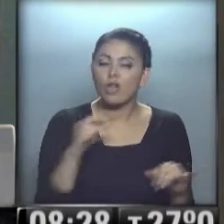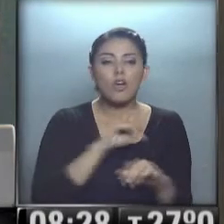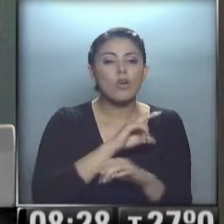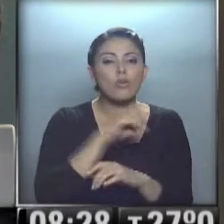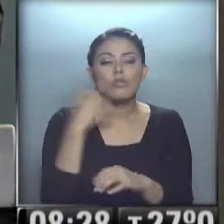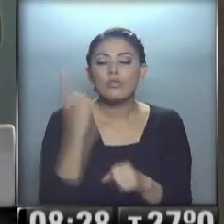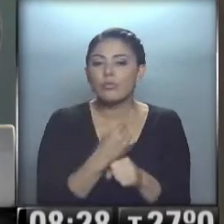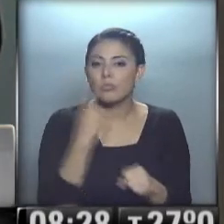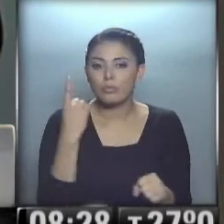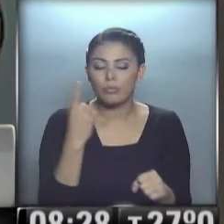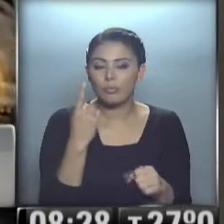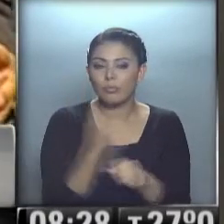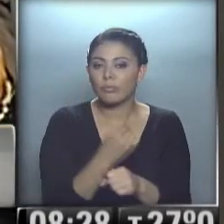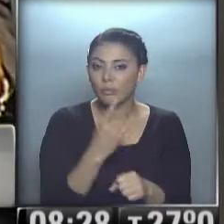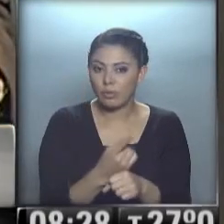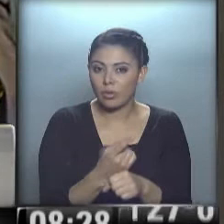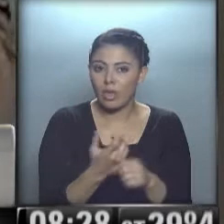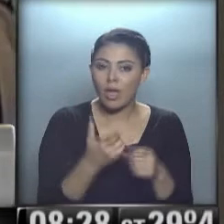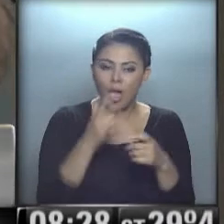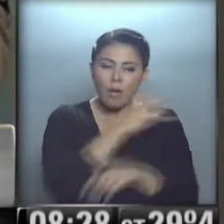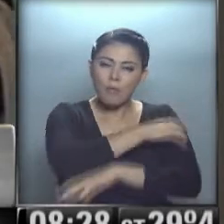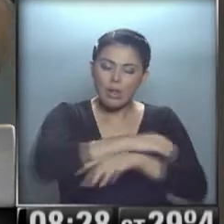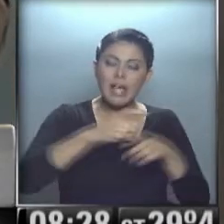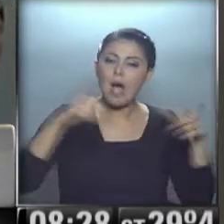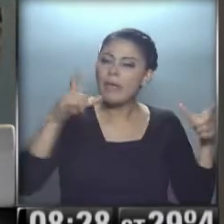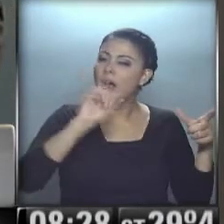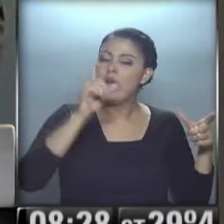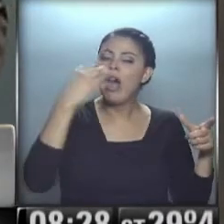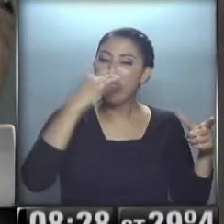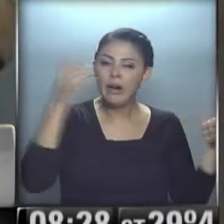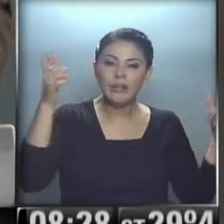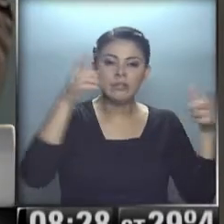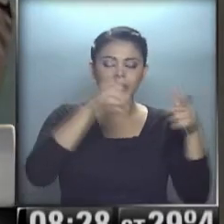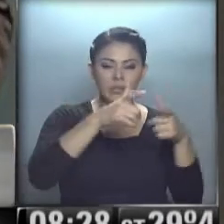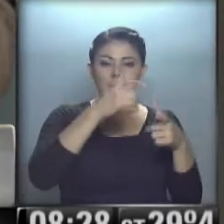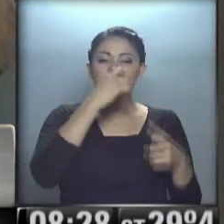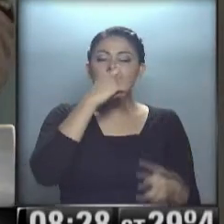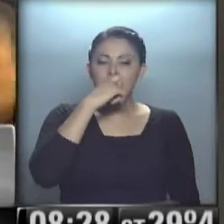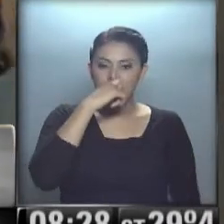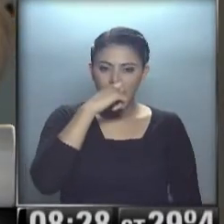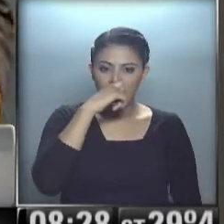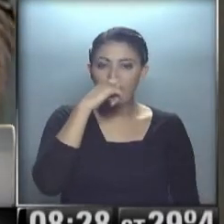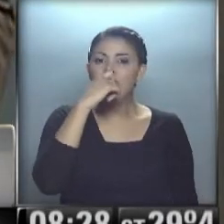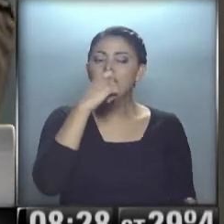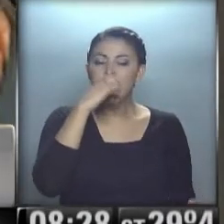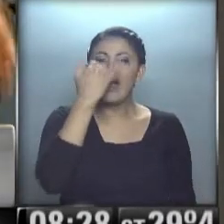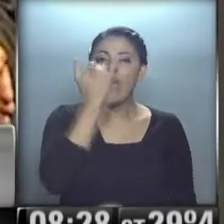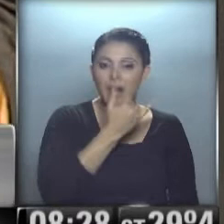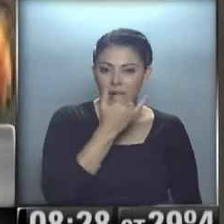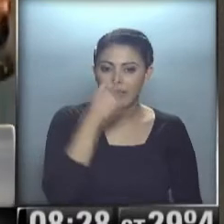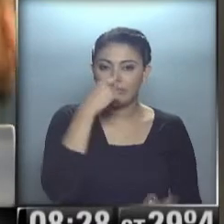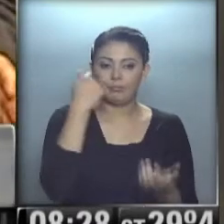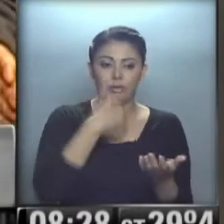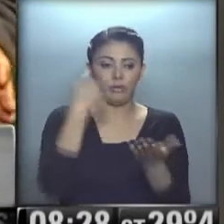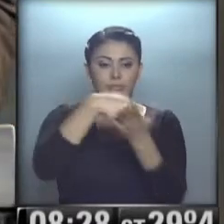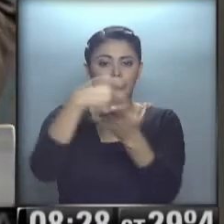ninguna posibilidad que aumente la pobreza, sino muy por el contrario, que se reduzca en tanto y en cuanto haya habido inversiones